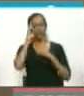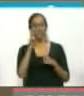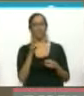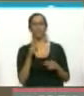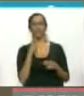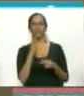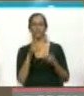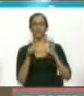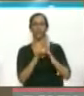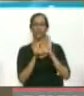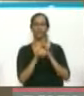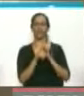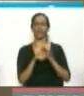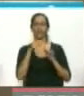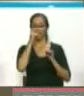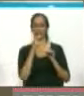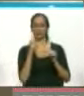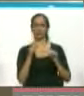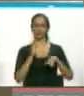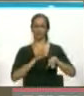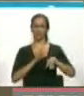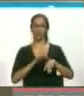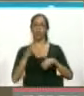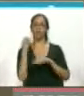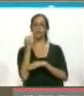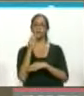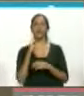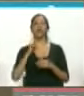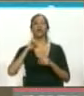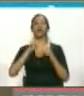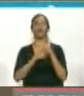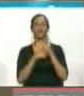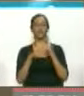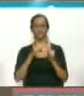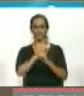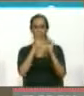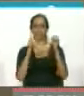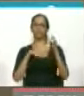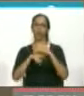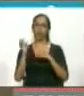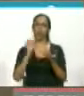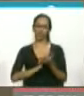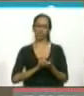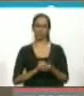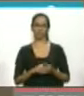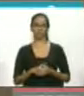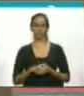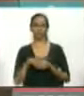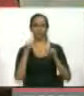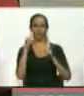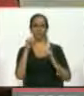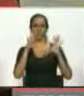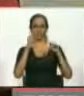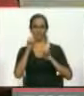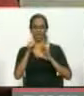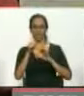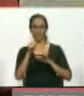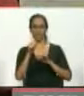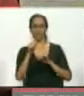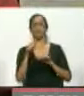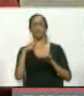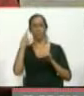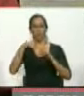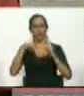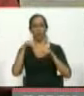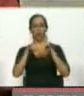dice la ley este año tocan las parlamentarias el bueno está clarito y se lanzará de nuevo en 1156 nos vemos el próximo jueves